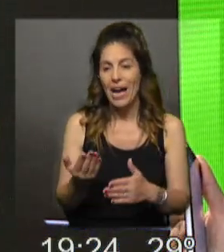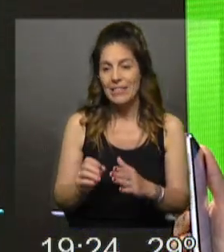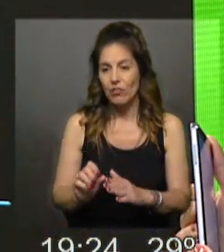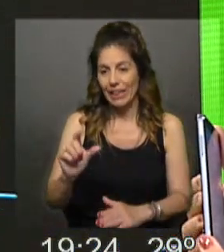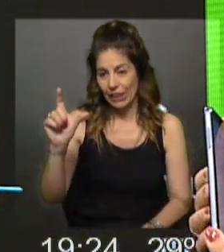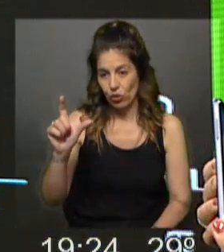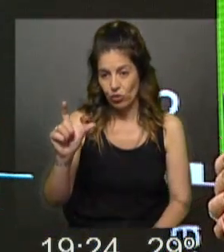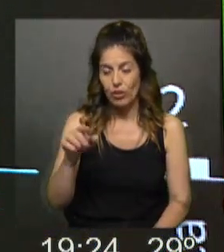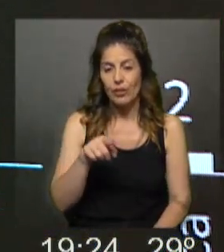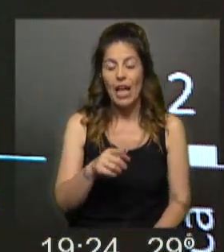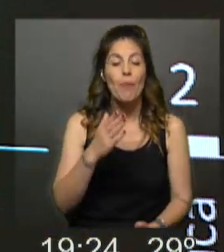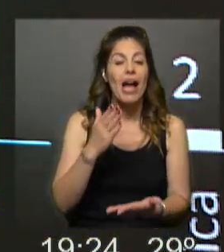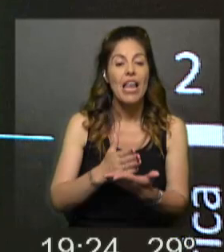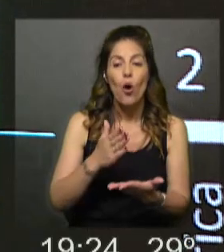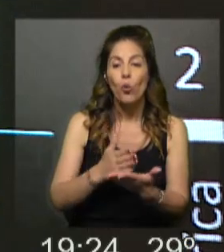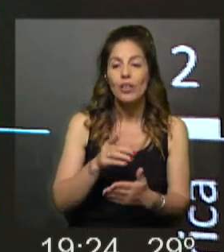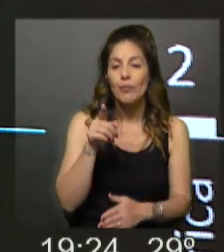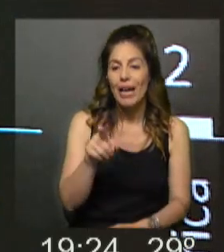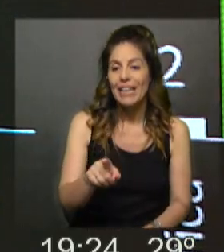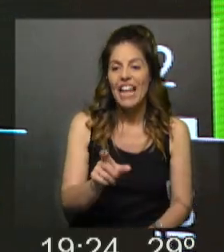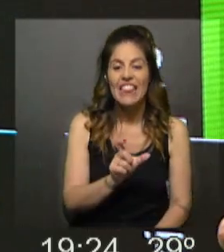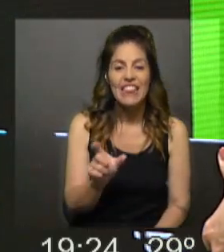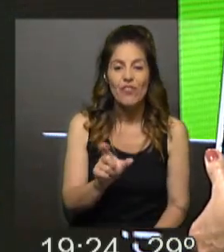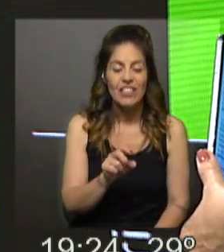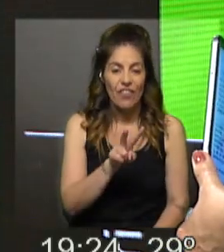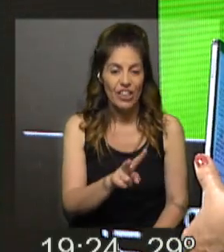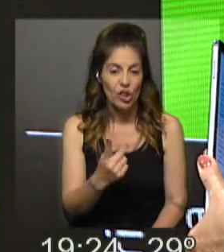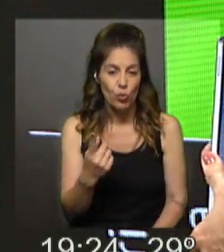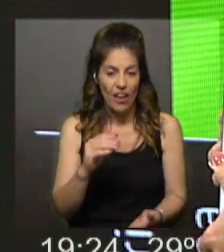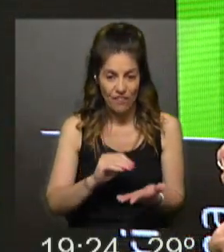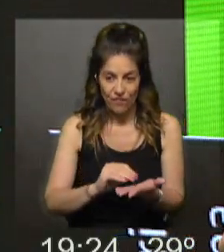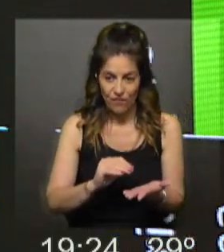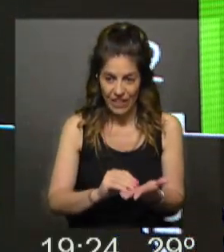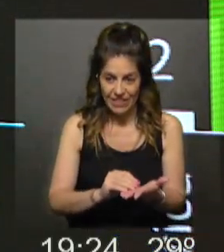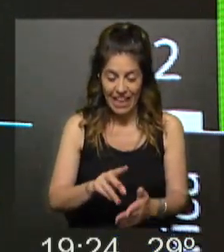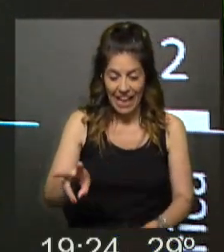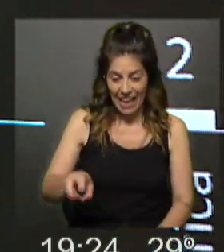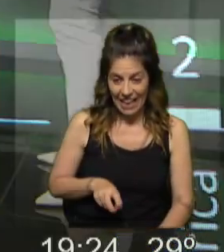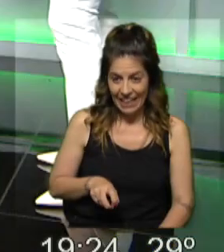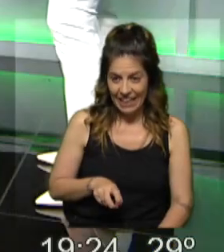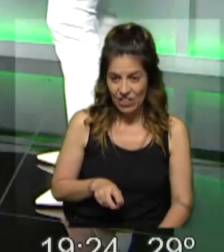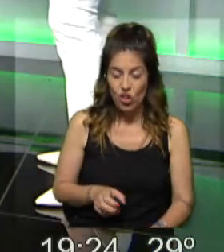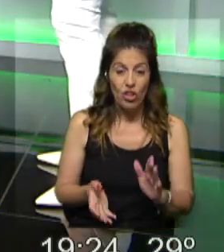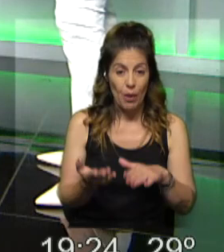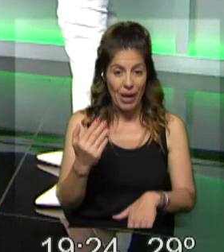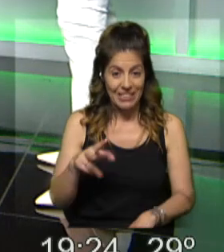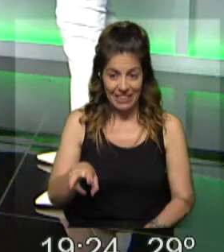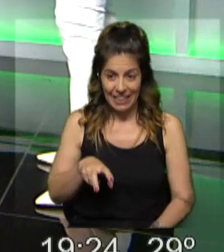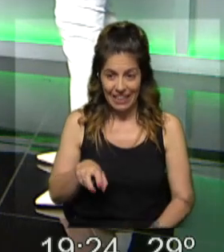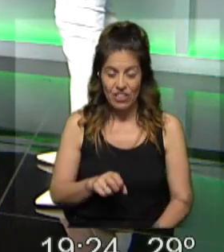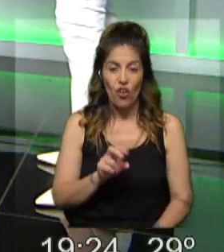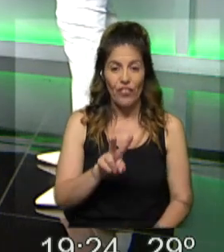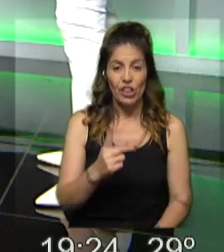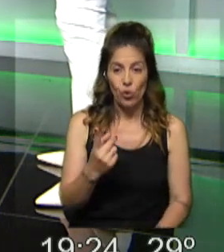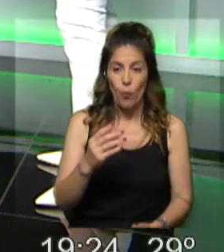región que es la última que tenemos allá La diferencia es 21 veces es decir el ingreso del deil de mayores ingresos es 21